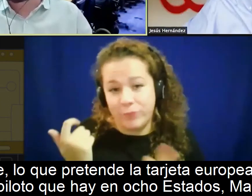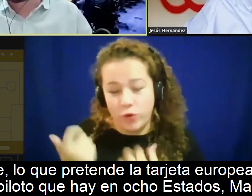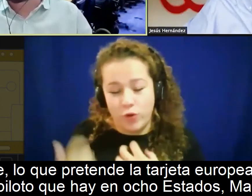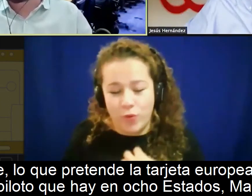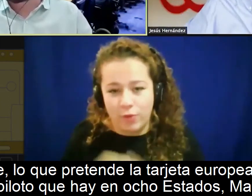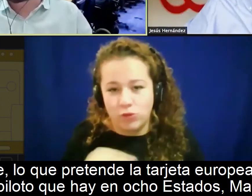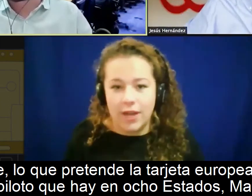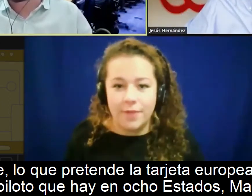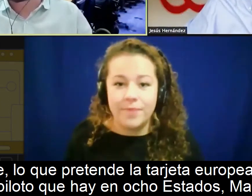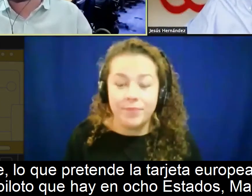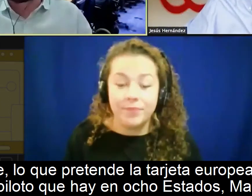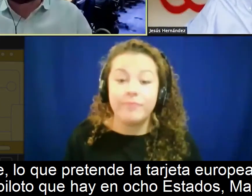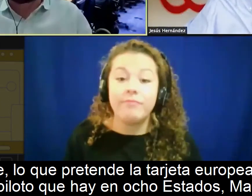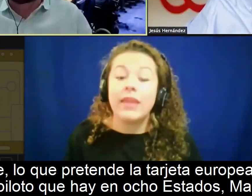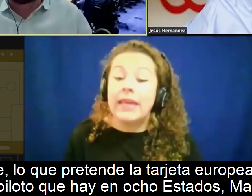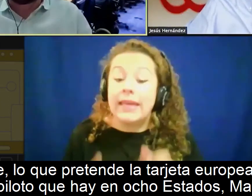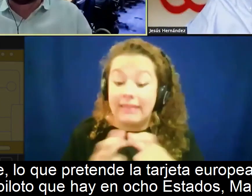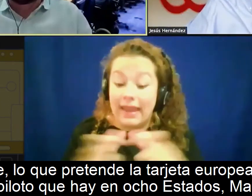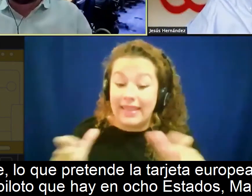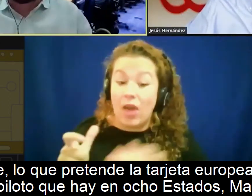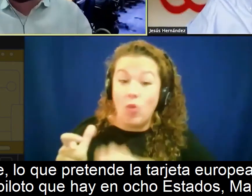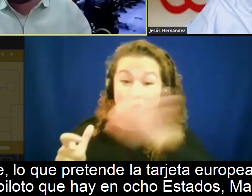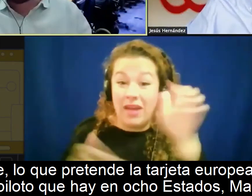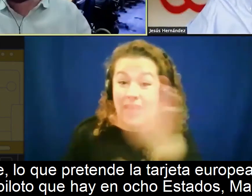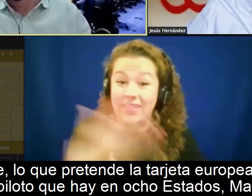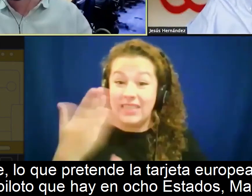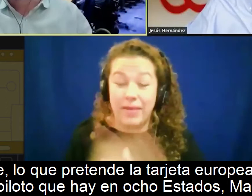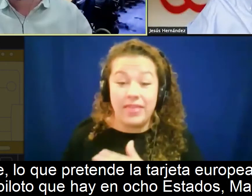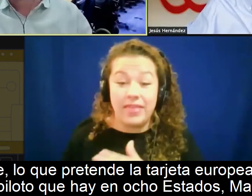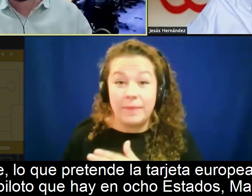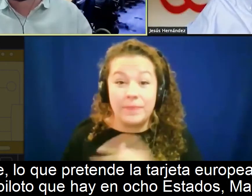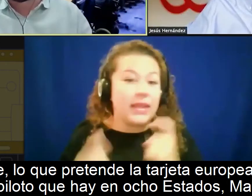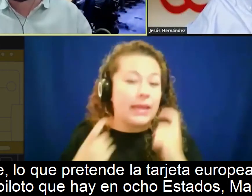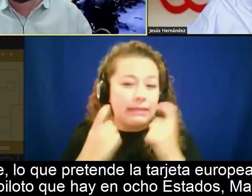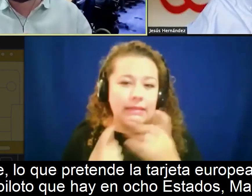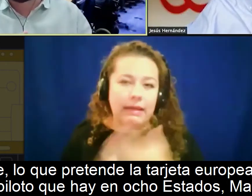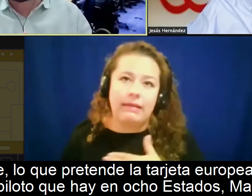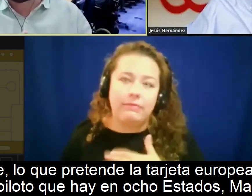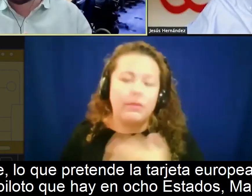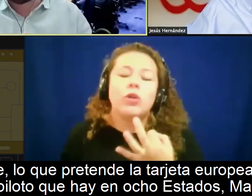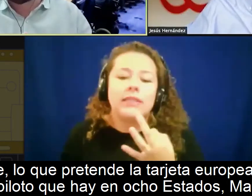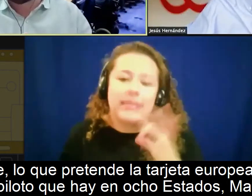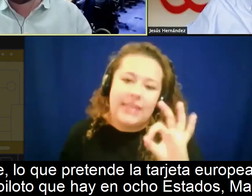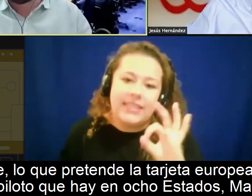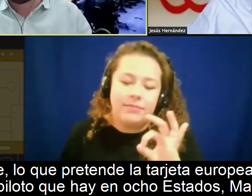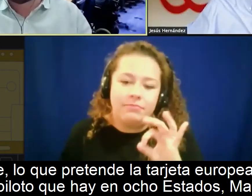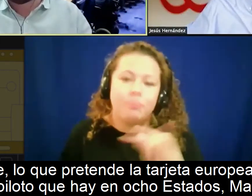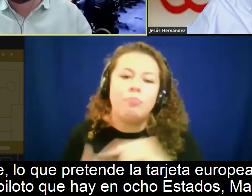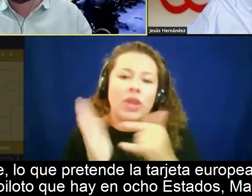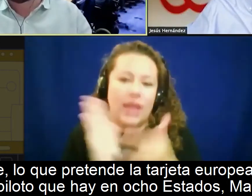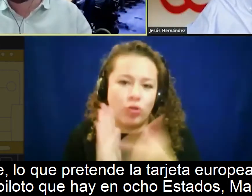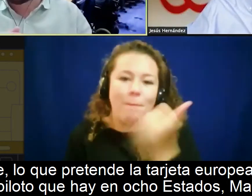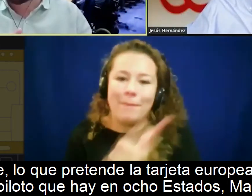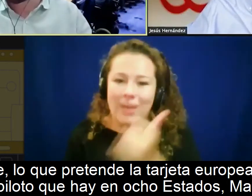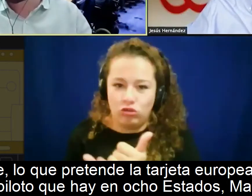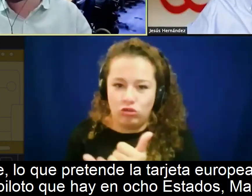tarjeta europea de discapacidad, lo que pretende, bueno, como digo, es un proyecto piloto que hay solamente en 8 estados de la